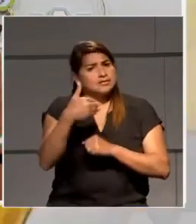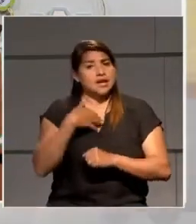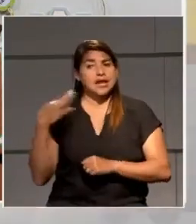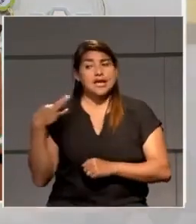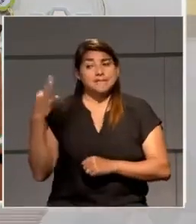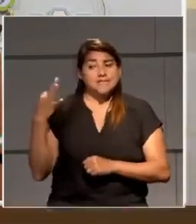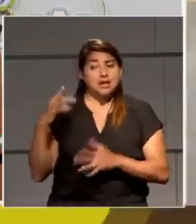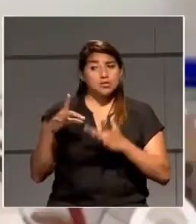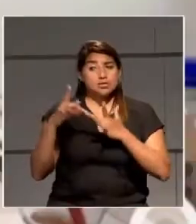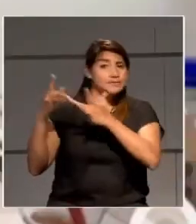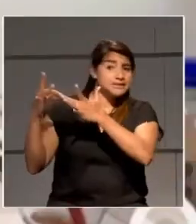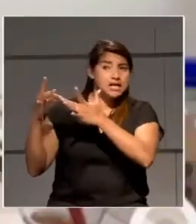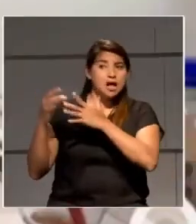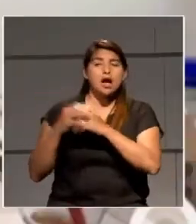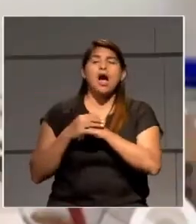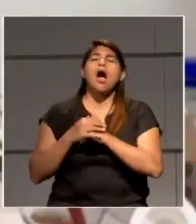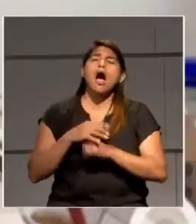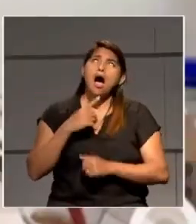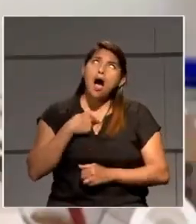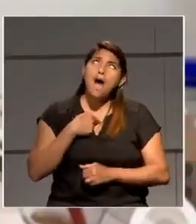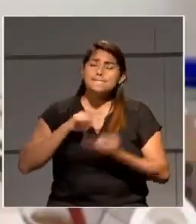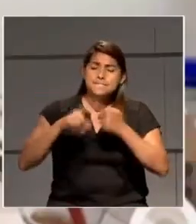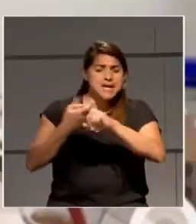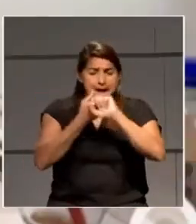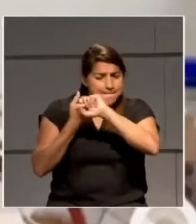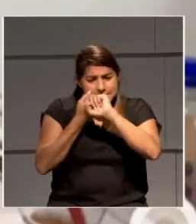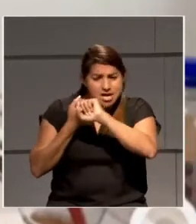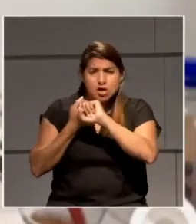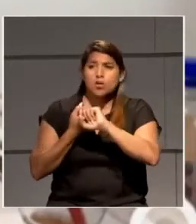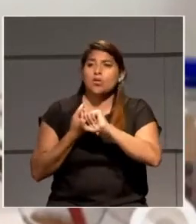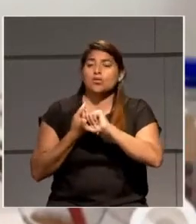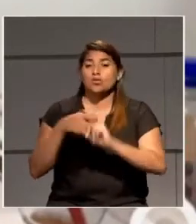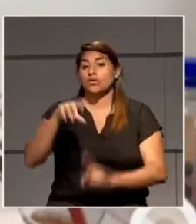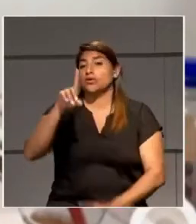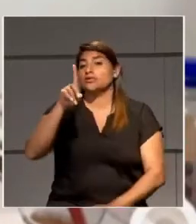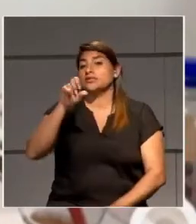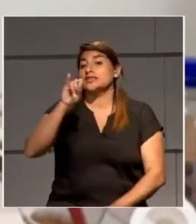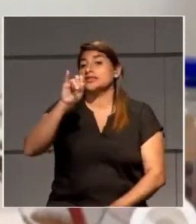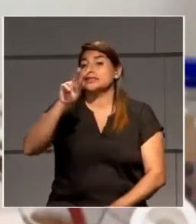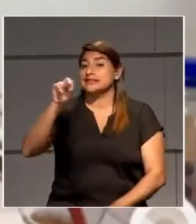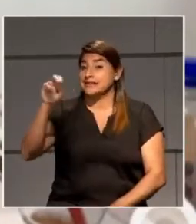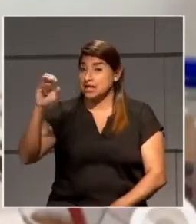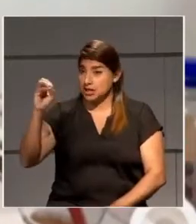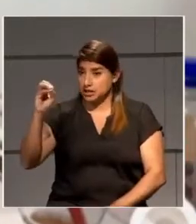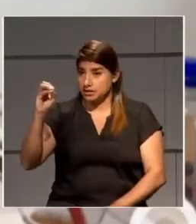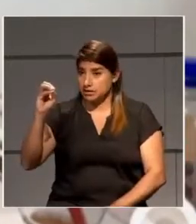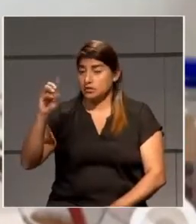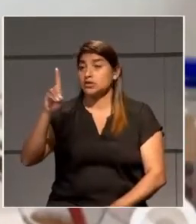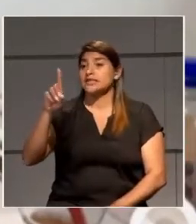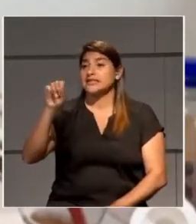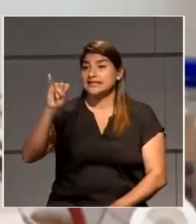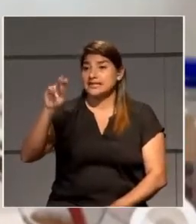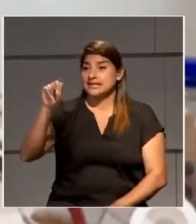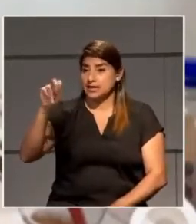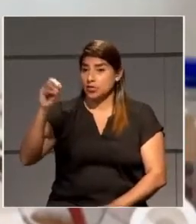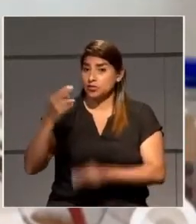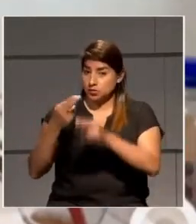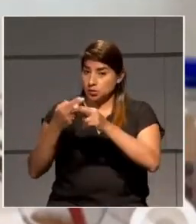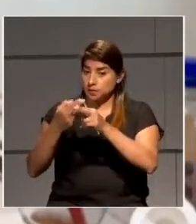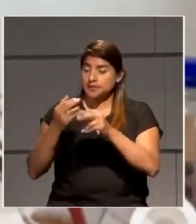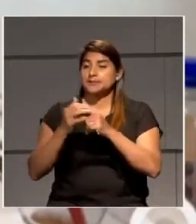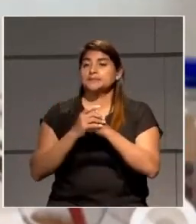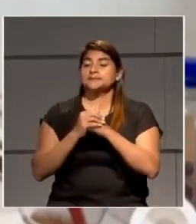especiales. Está mi mejor amigo, Dino. ¿Cómo se llama? Dino. Dino,